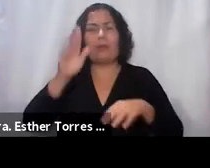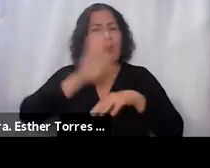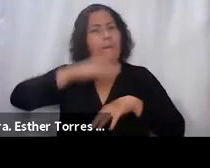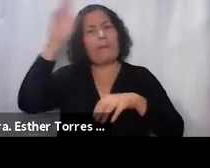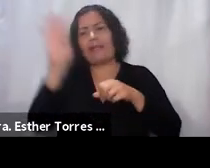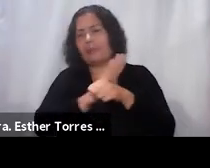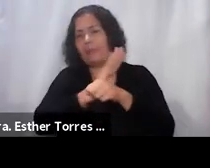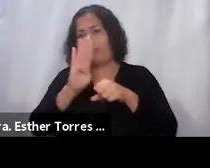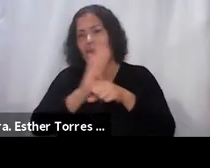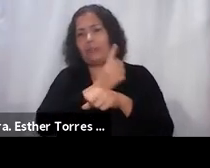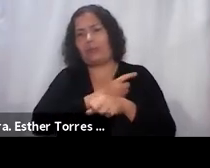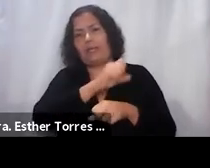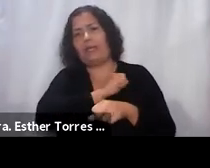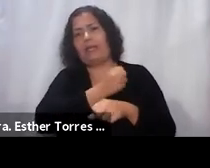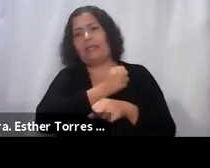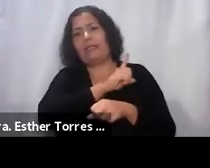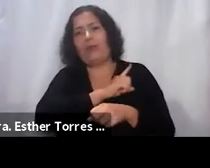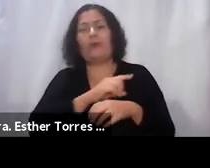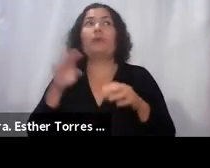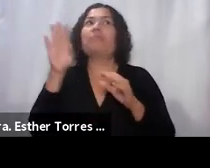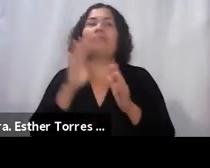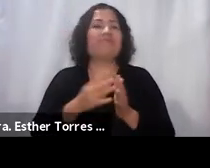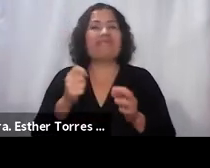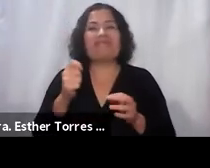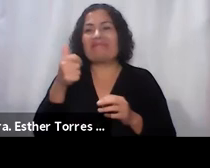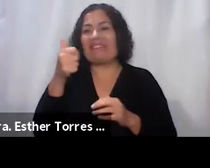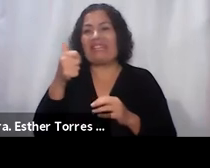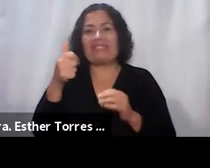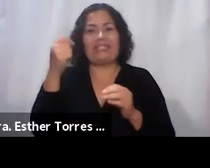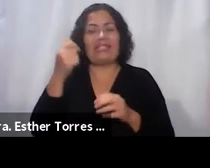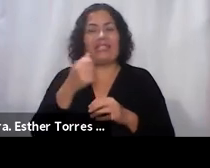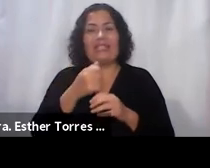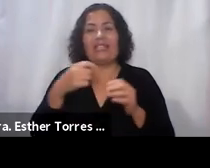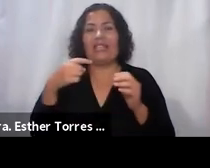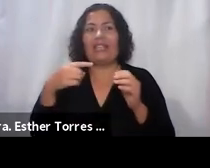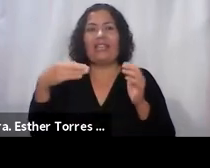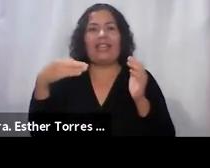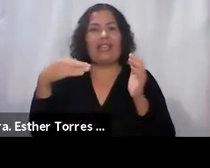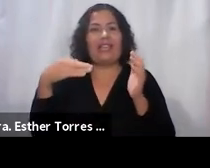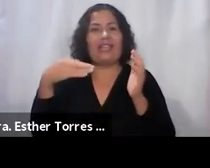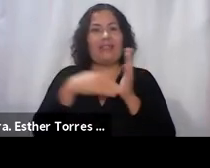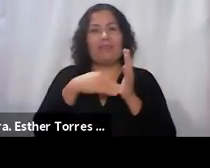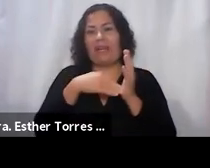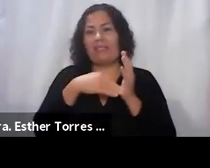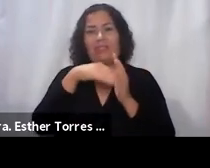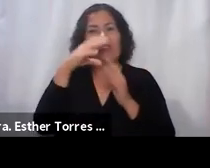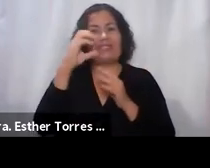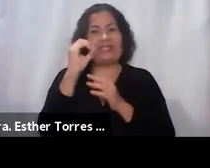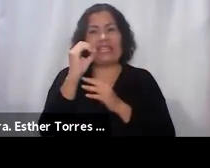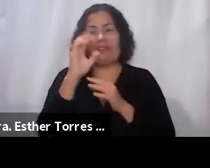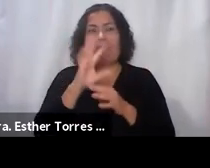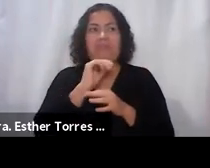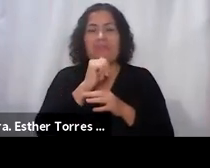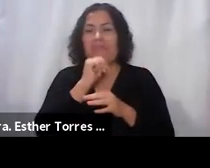mucho menor, casi un impacto cero, ¿no? En el tema del ambiente. Y en la bicicleta pasa lo mismo,